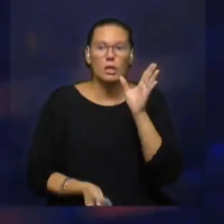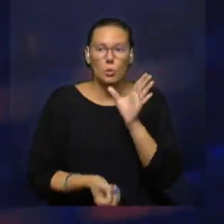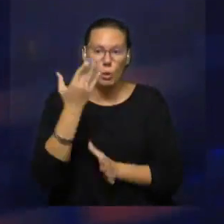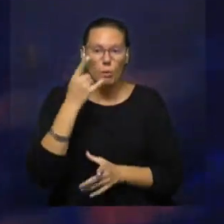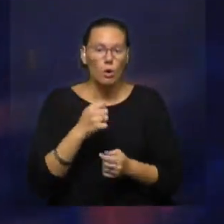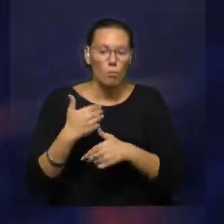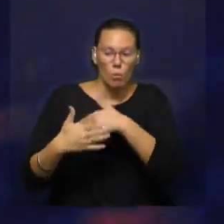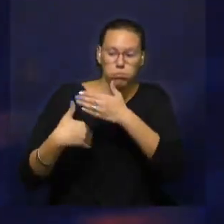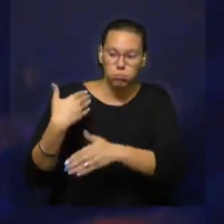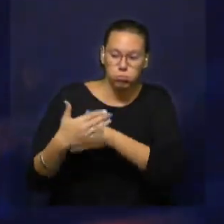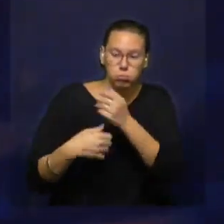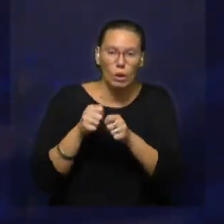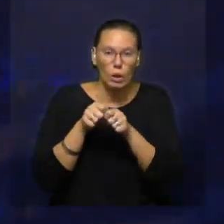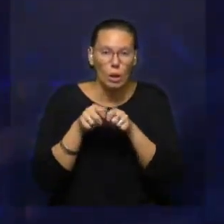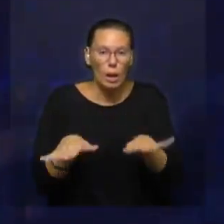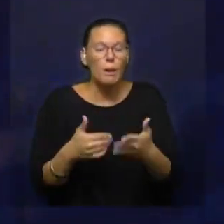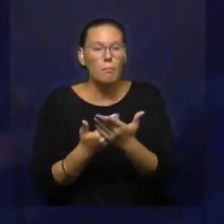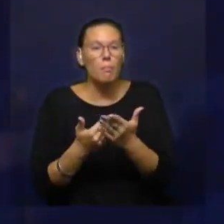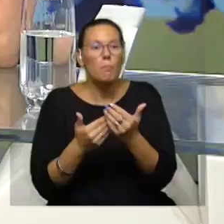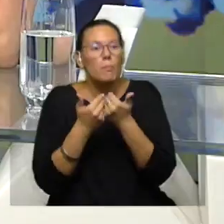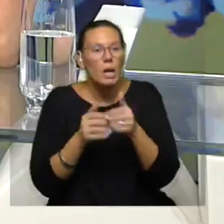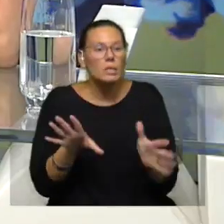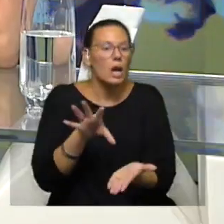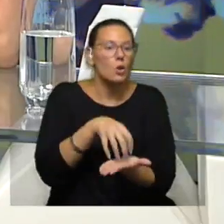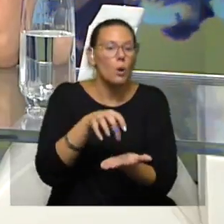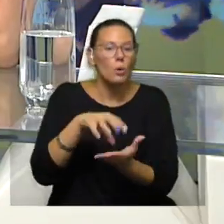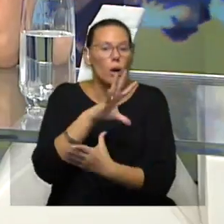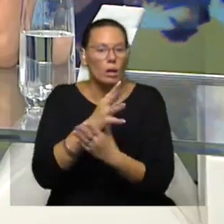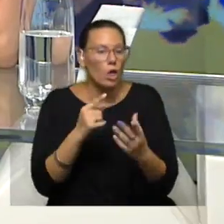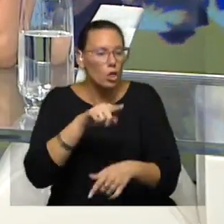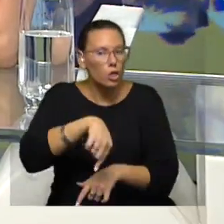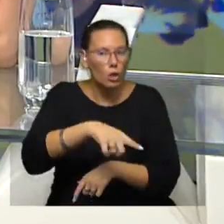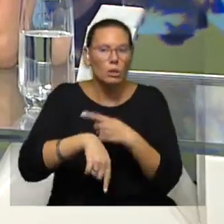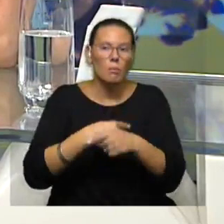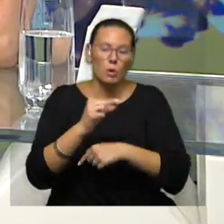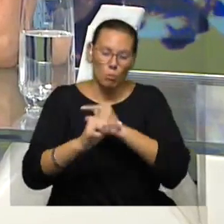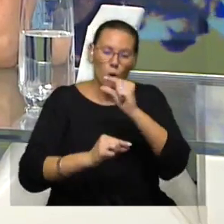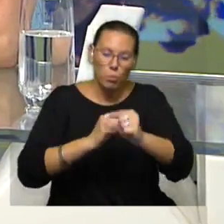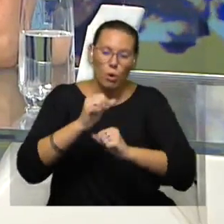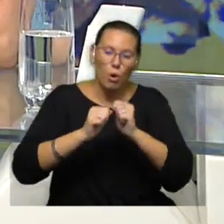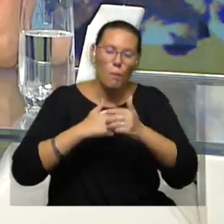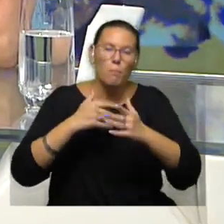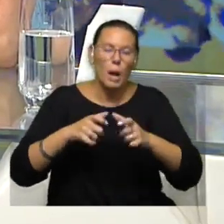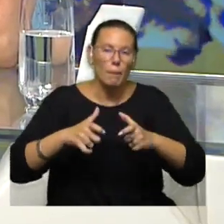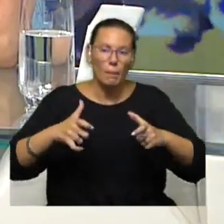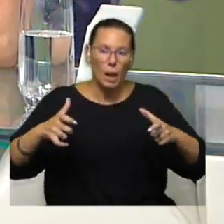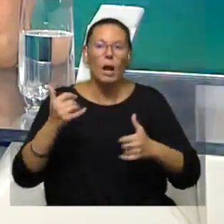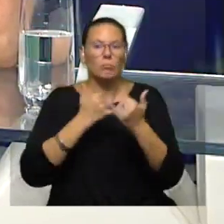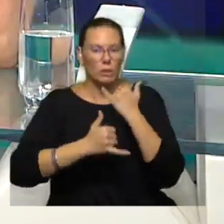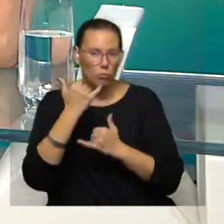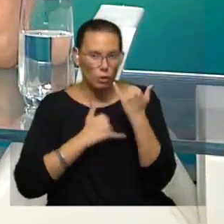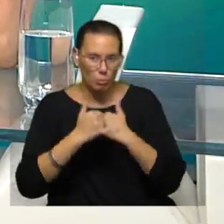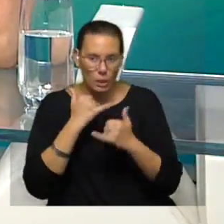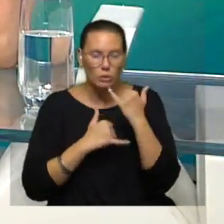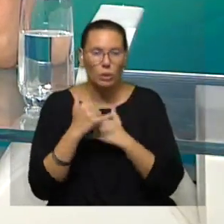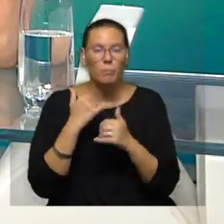Porque en principio parte como una geolocalización de estos sitios. Exacto. Pero creo que hoy por hoy ha crecido en un montón de contenidos y de información. Y